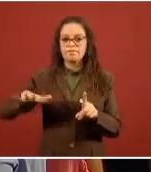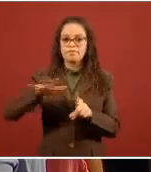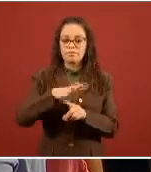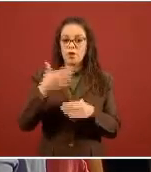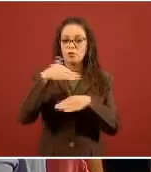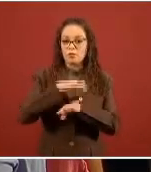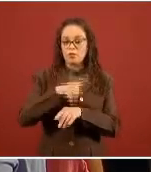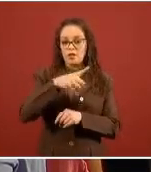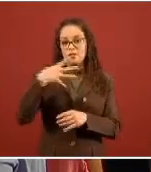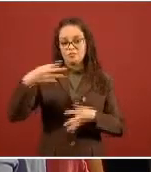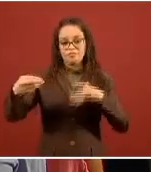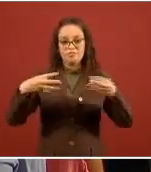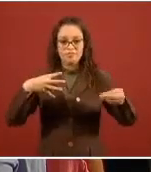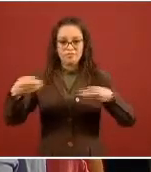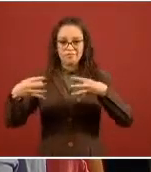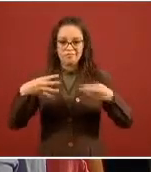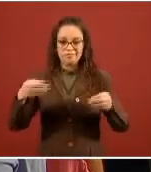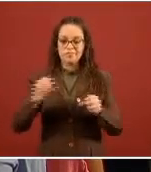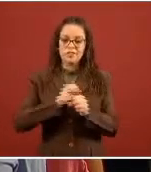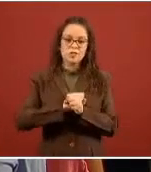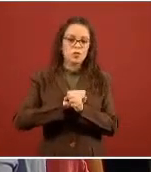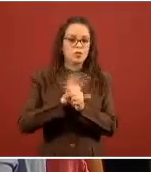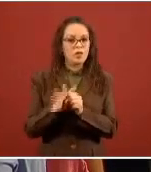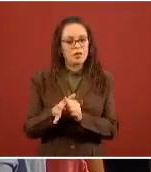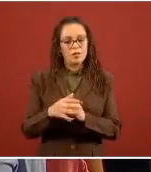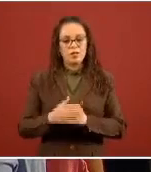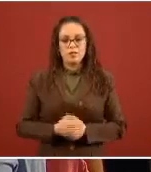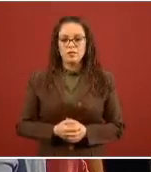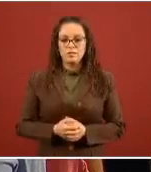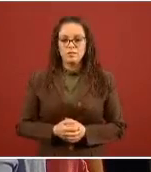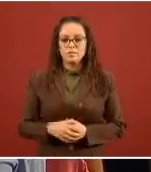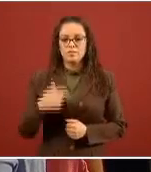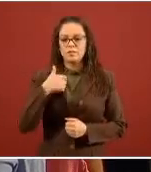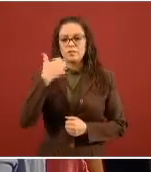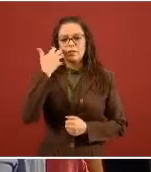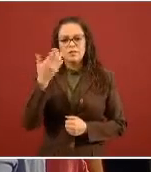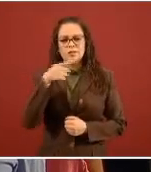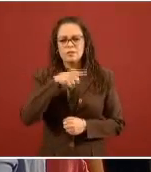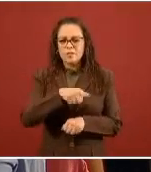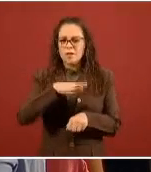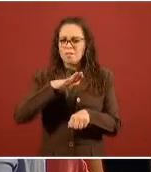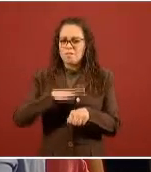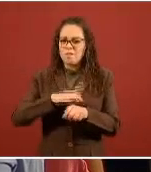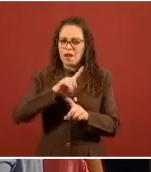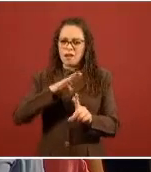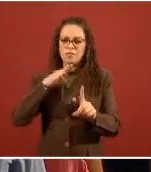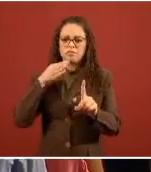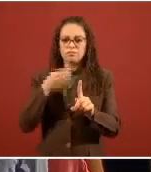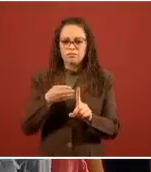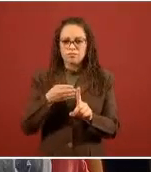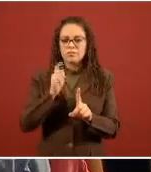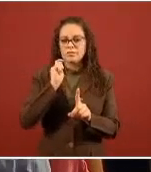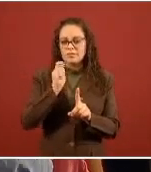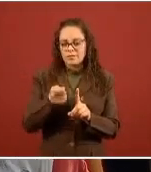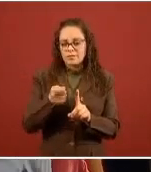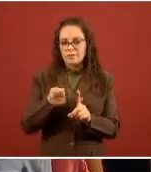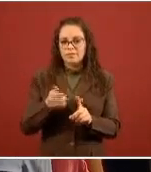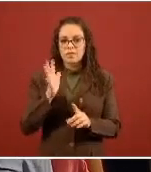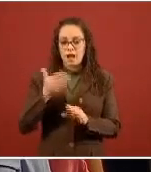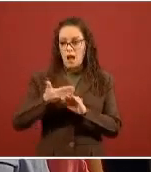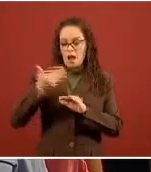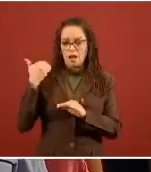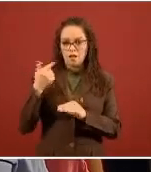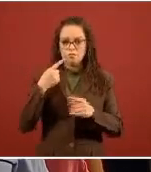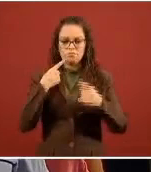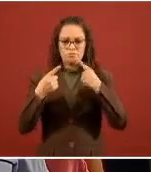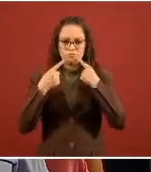la epidemia de coronavirus. Y quisiera contextualizarlo en esta perspectiva que conversamos ya